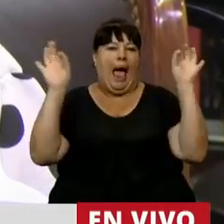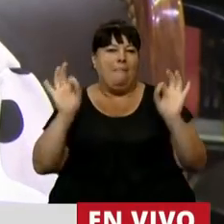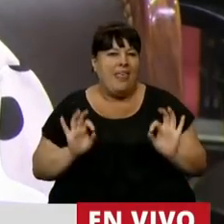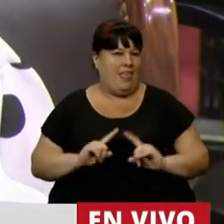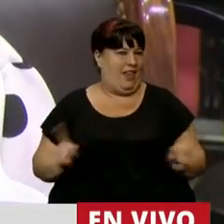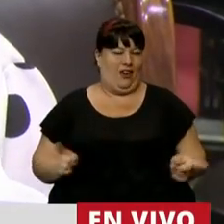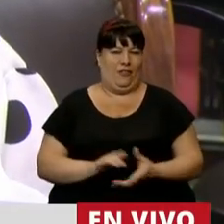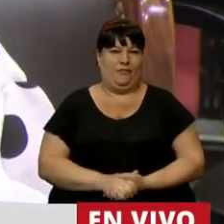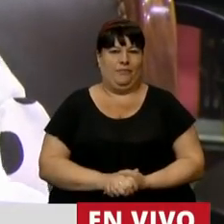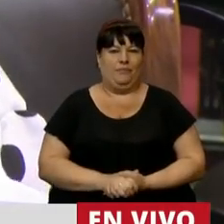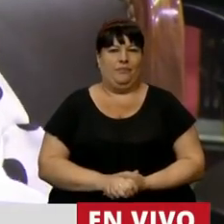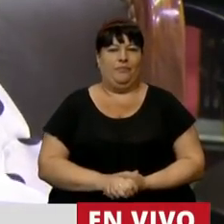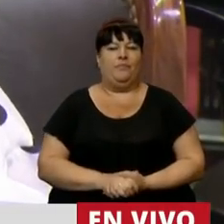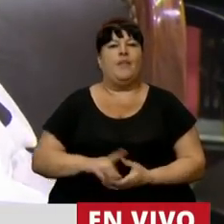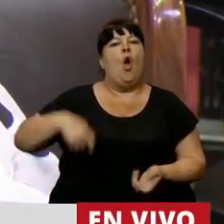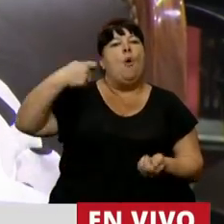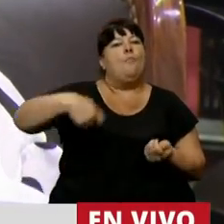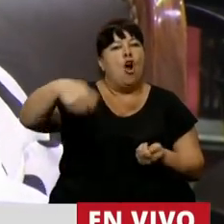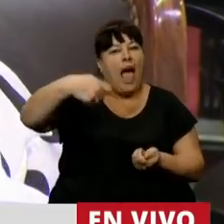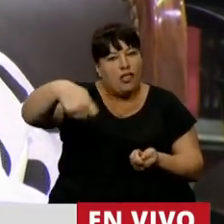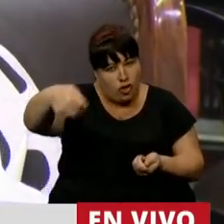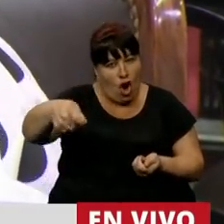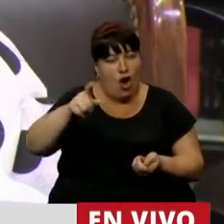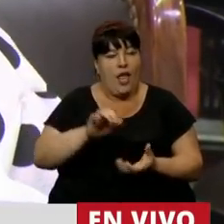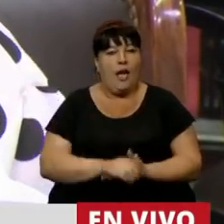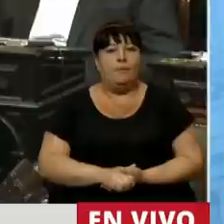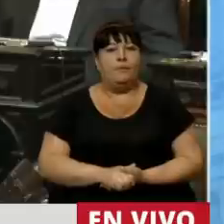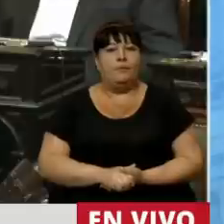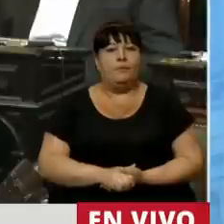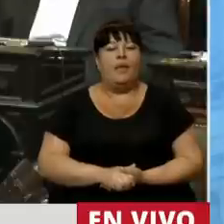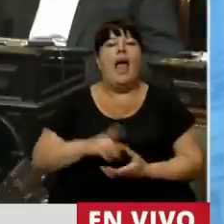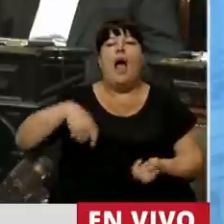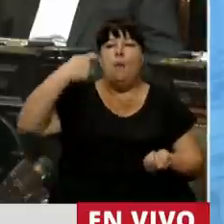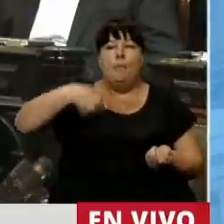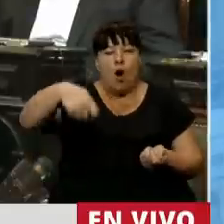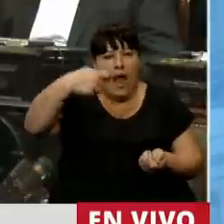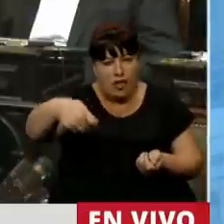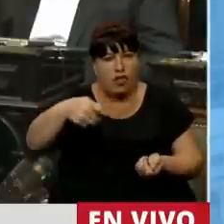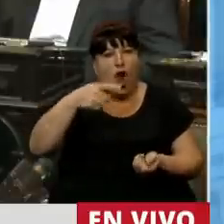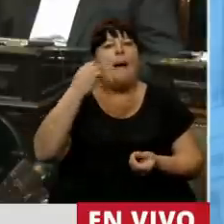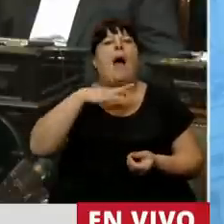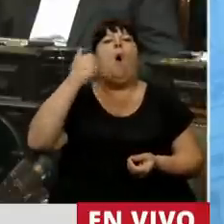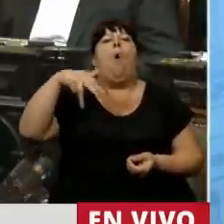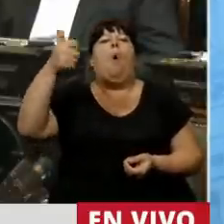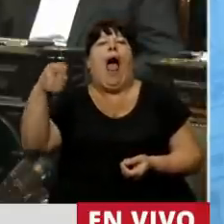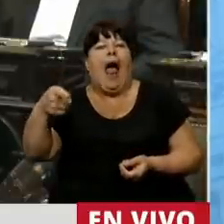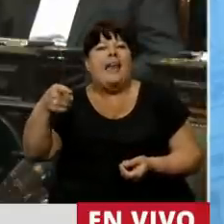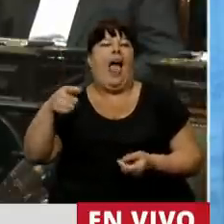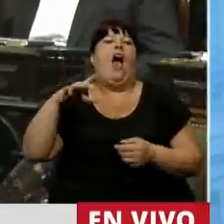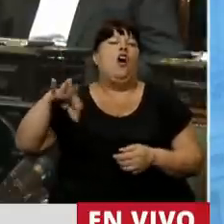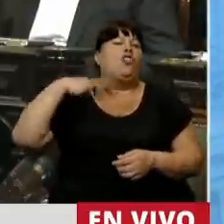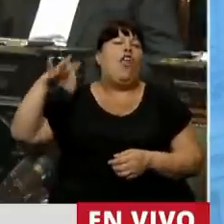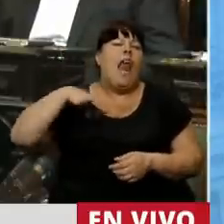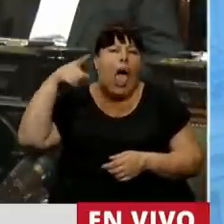planificación. La moratoria, presidente. La moratoria le sirvió a Juana, que toda